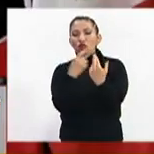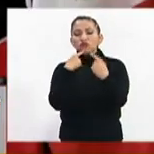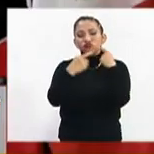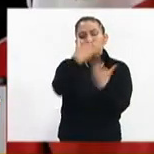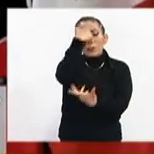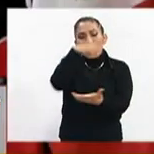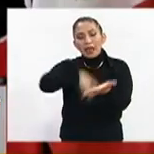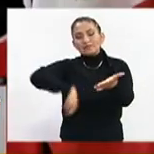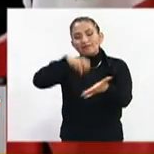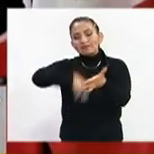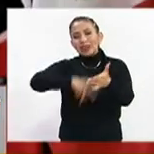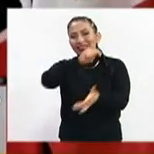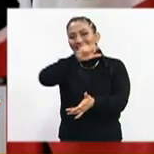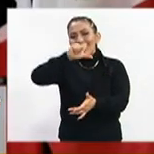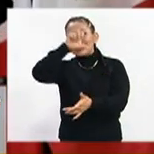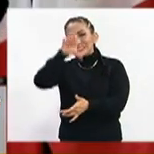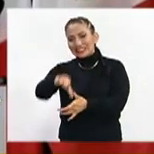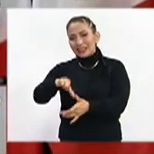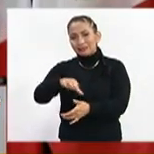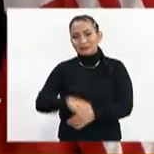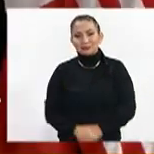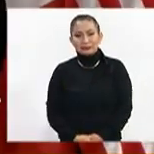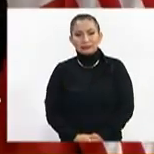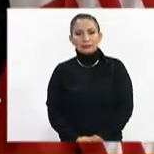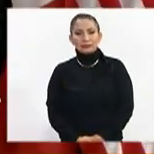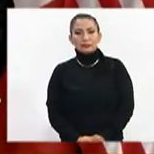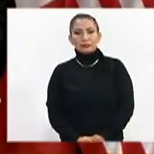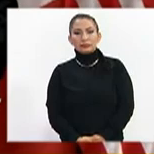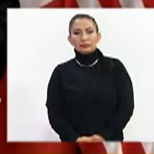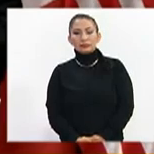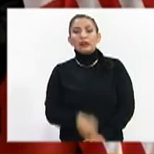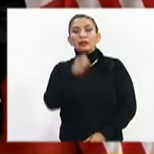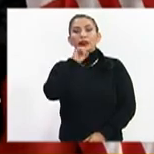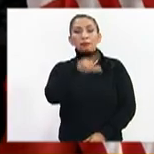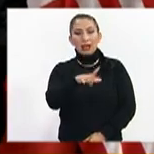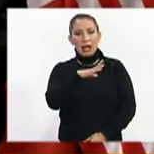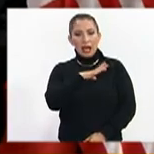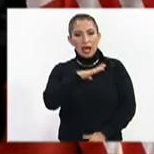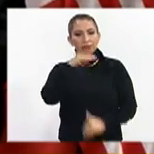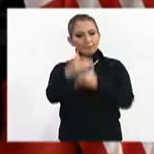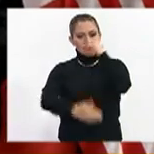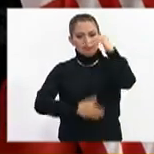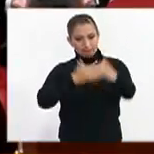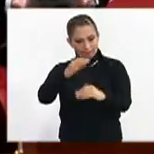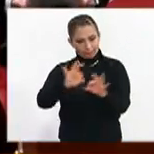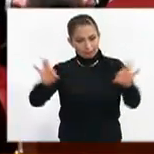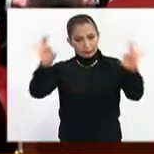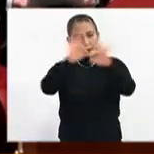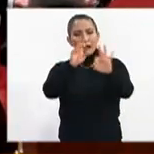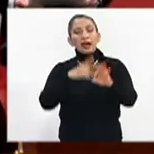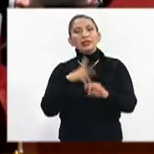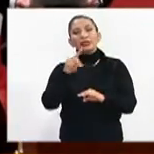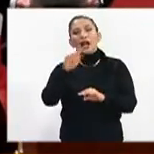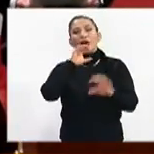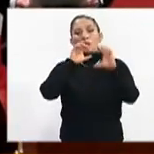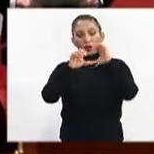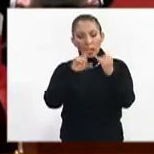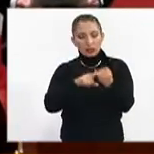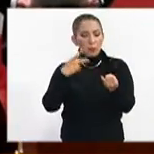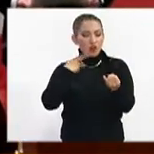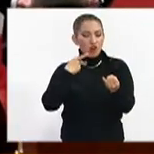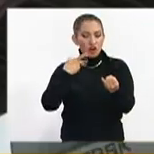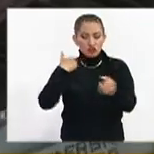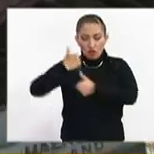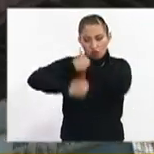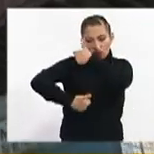negociaciones para modernizar el Tratado de Libre Comercio de América del Norte. También hubo avances importantes en materia de telecomunicaciones, política